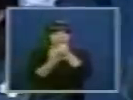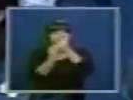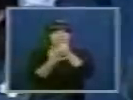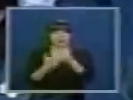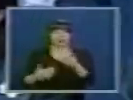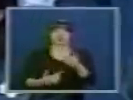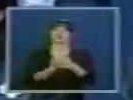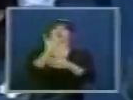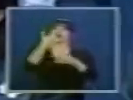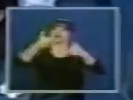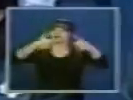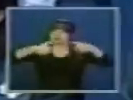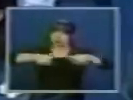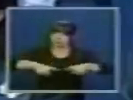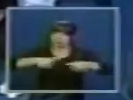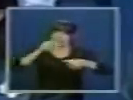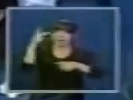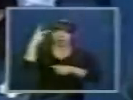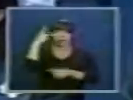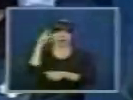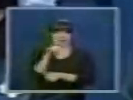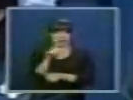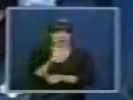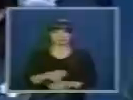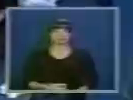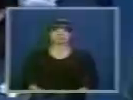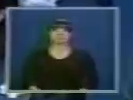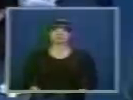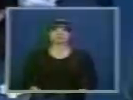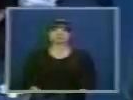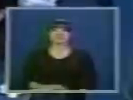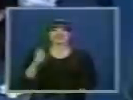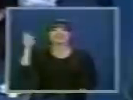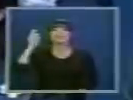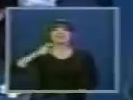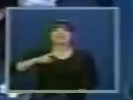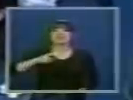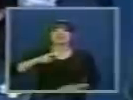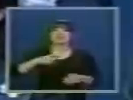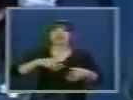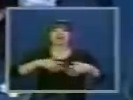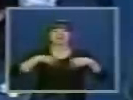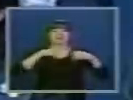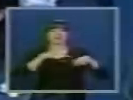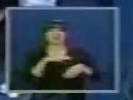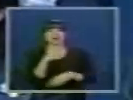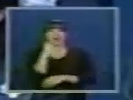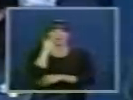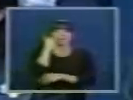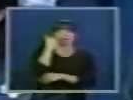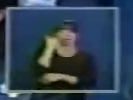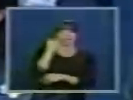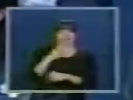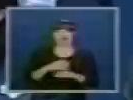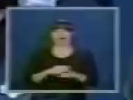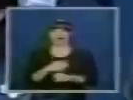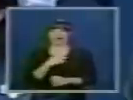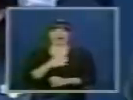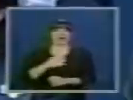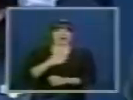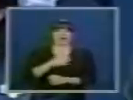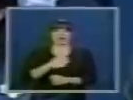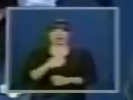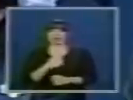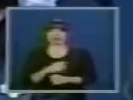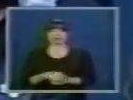nuevos consensos políticos. Debemos despojarnos de vanidades y egoísmos.